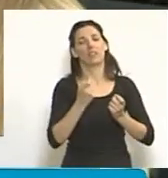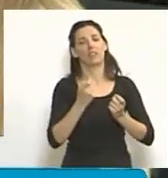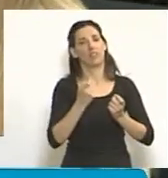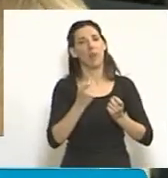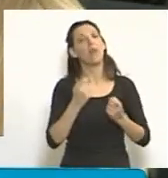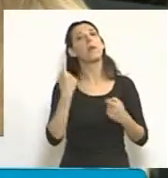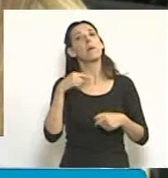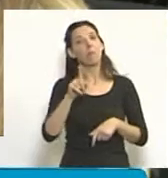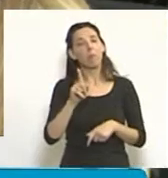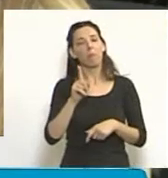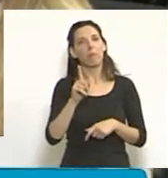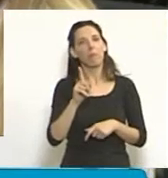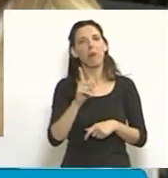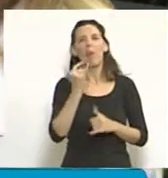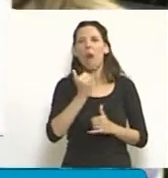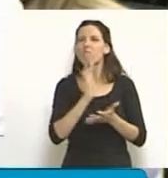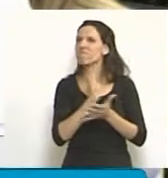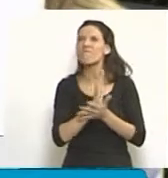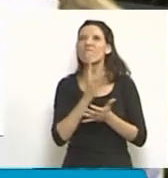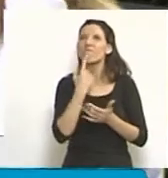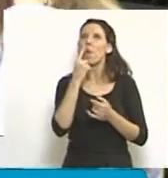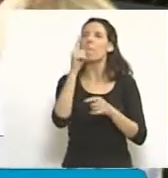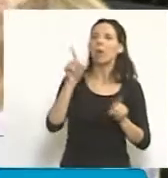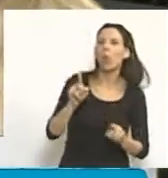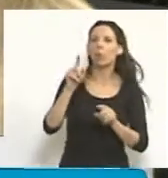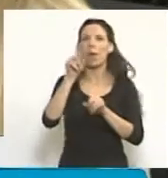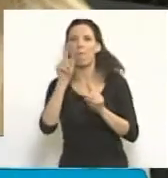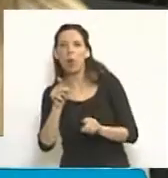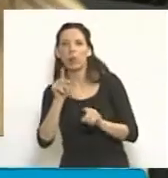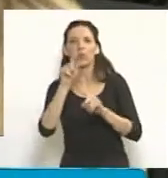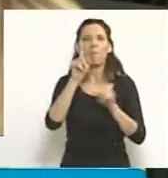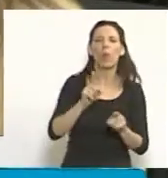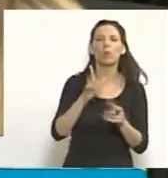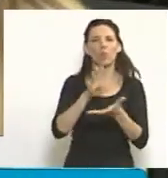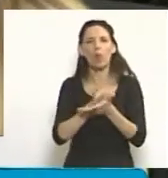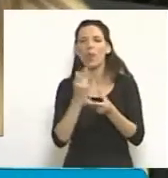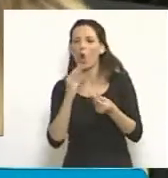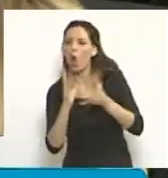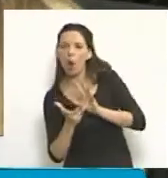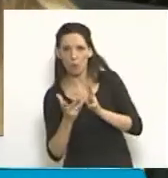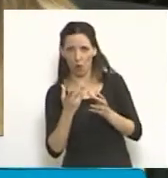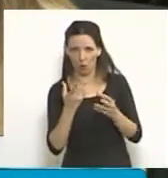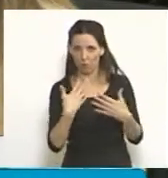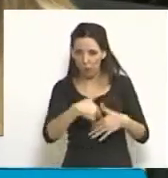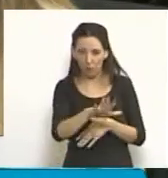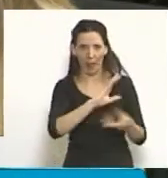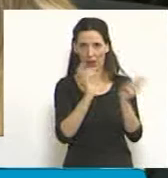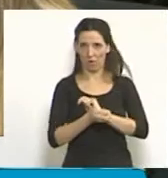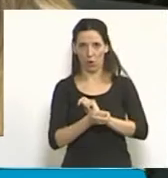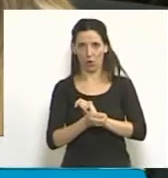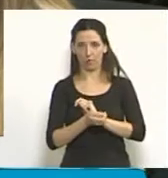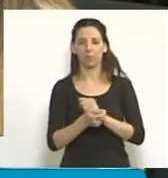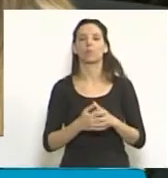embargo, nos quedan muchos interrogantes sobre la implementación de esta reforma.